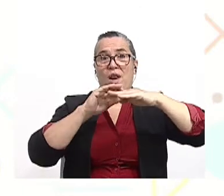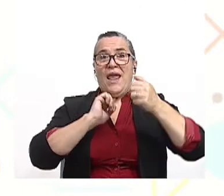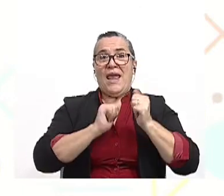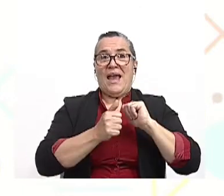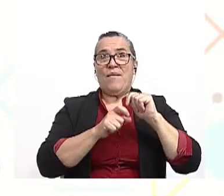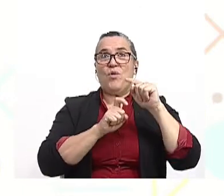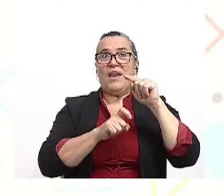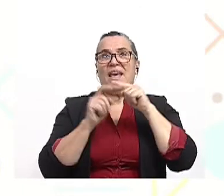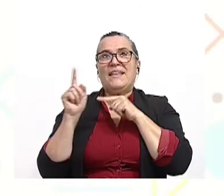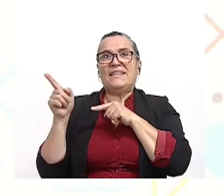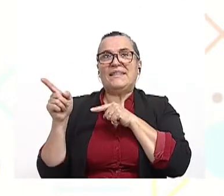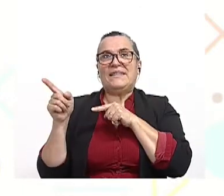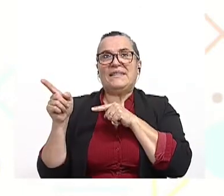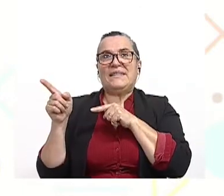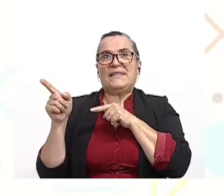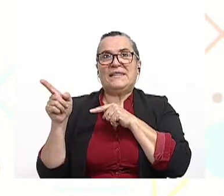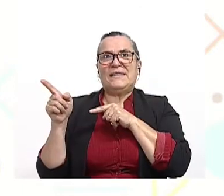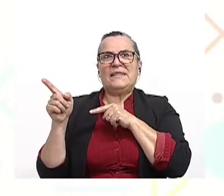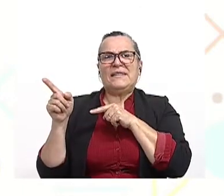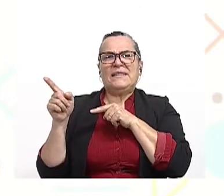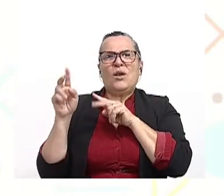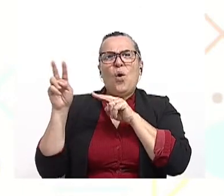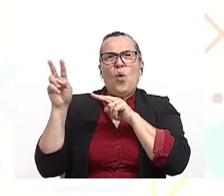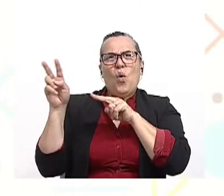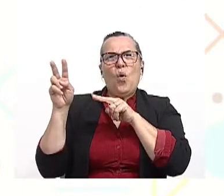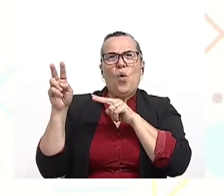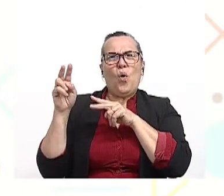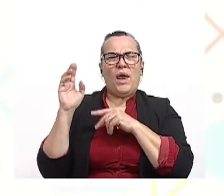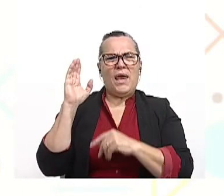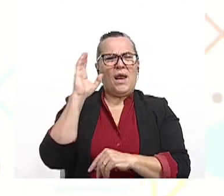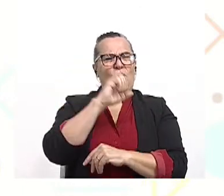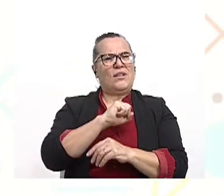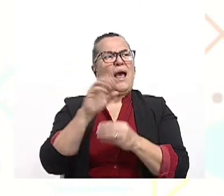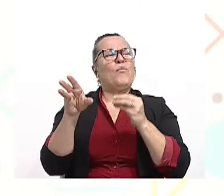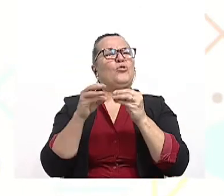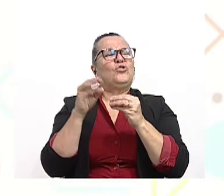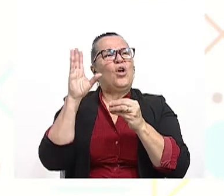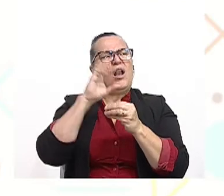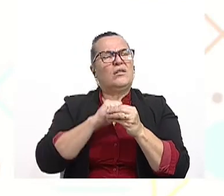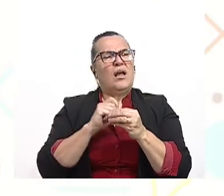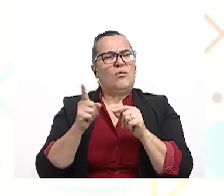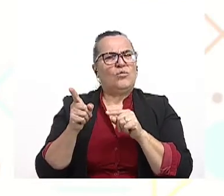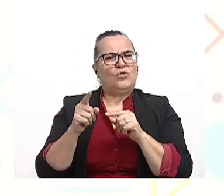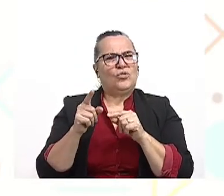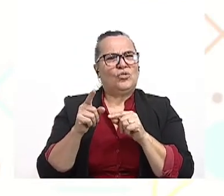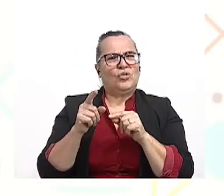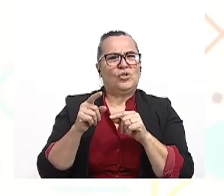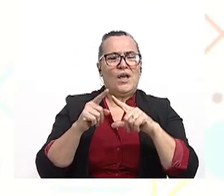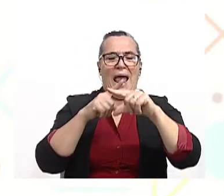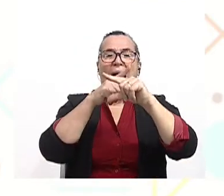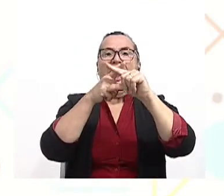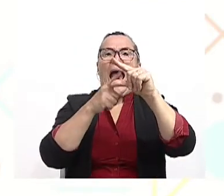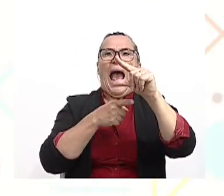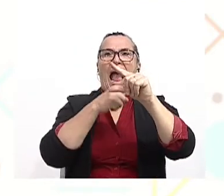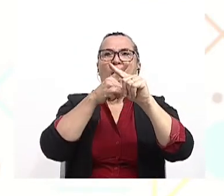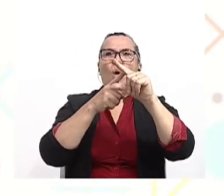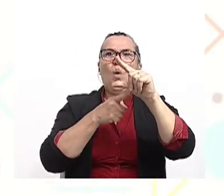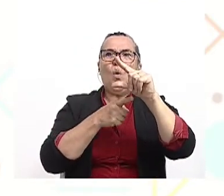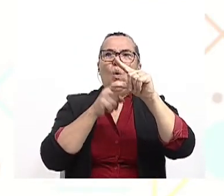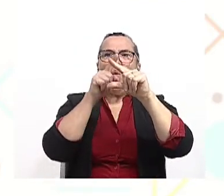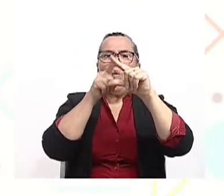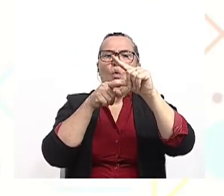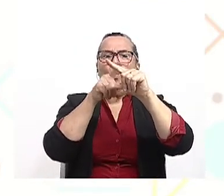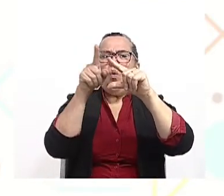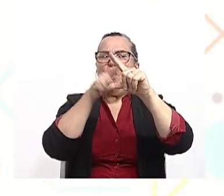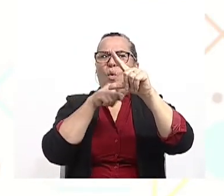eso, ¿qué podemos notar nosotros? Observemos, este ángulo es el ángulo de inclinación. El ángulo de inclinación